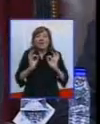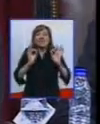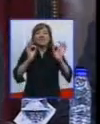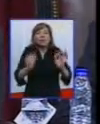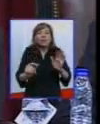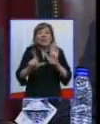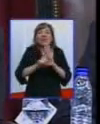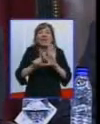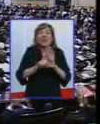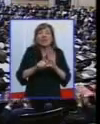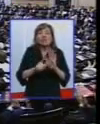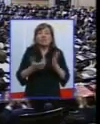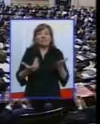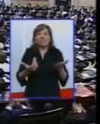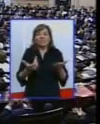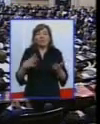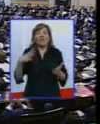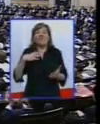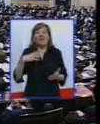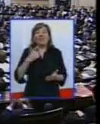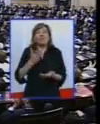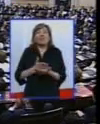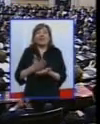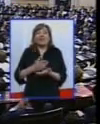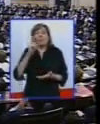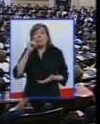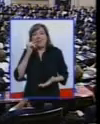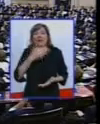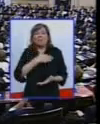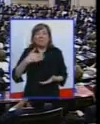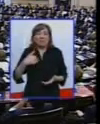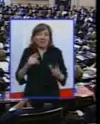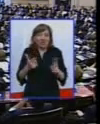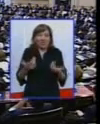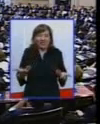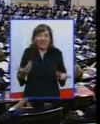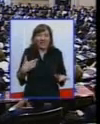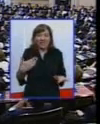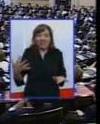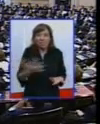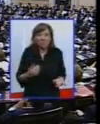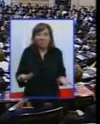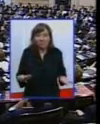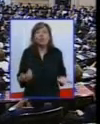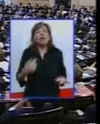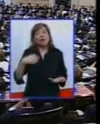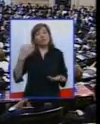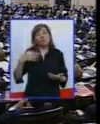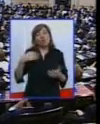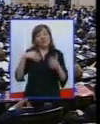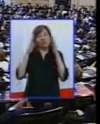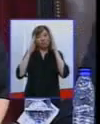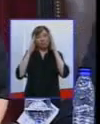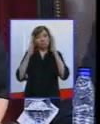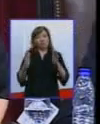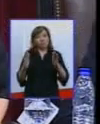al derecho de la maternidad o de la paternidad. Es algo que vamos a tener que abordar también conjuntamente. Por